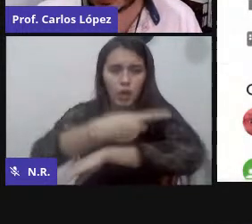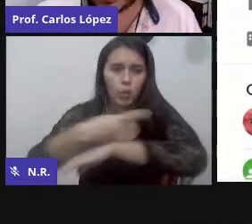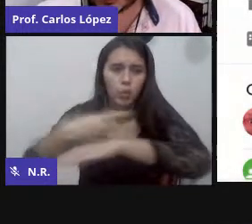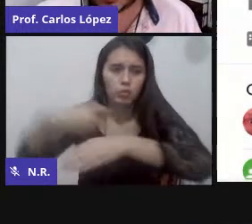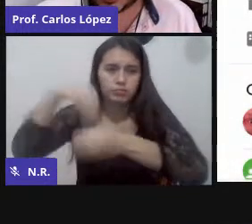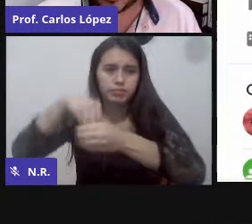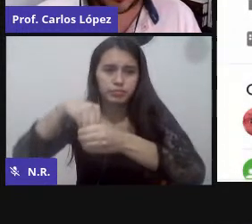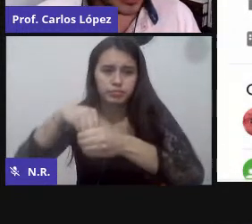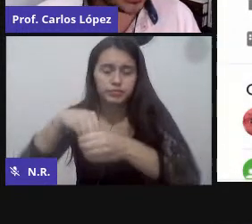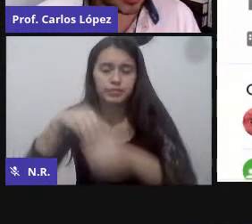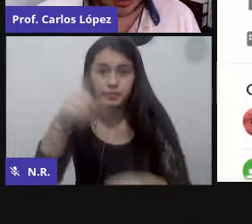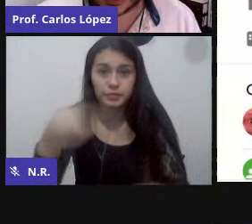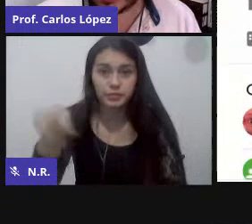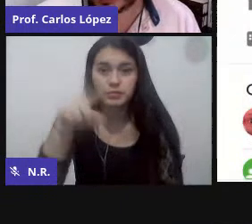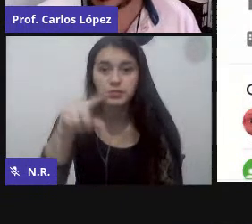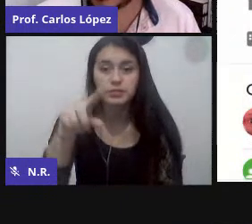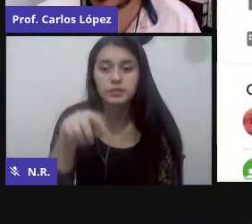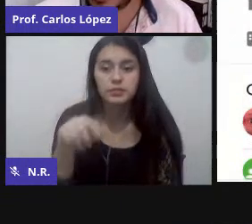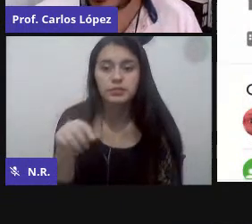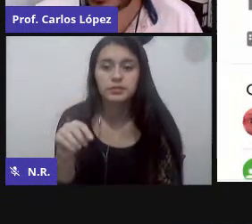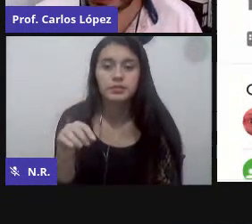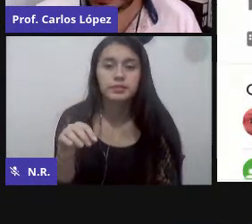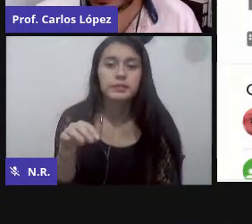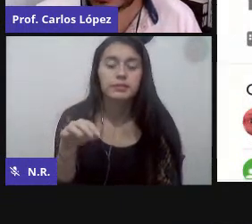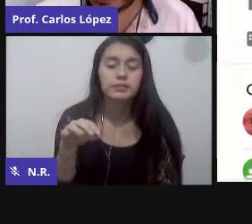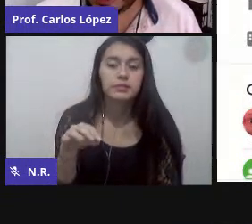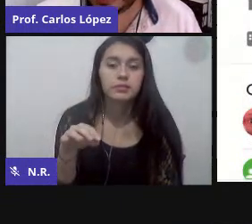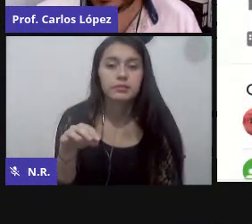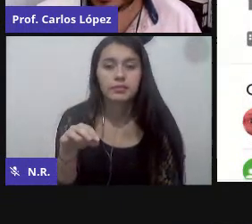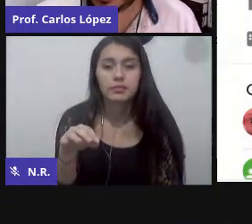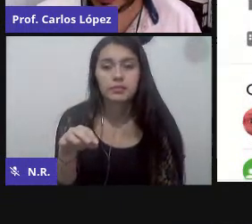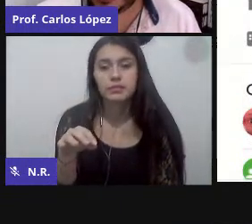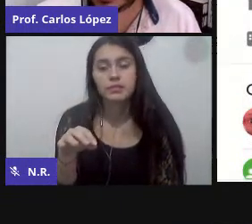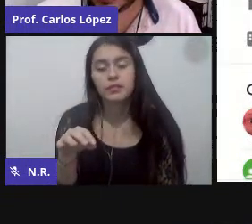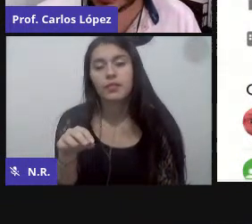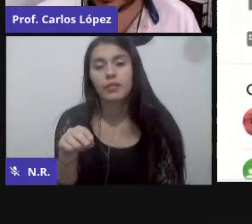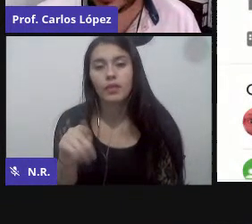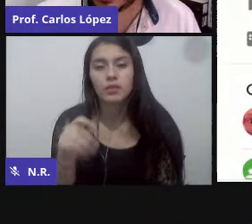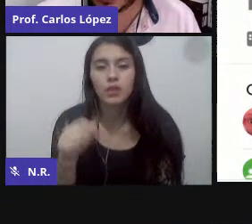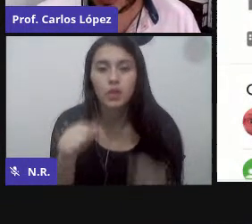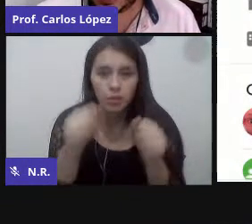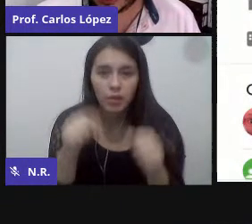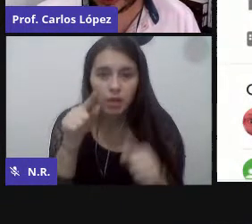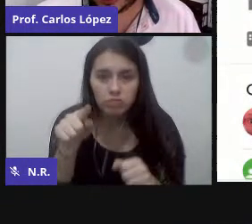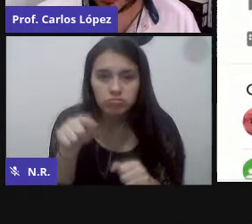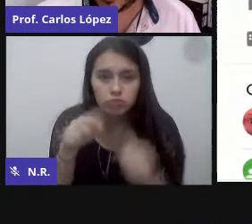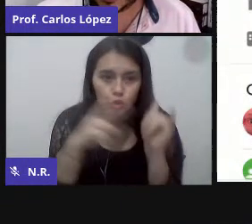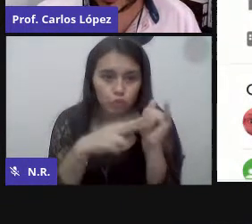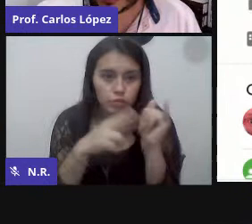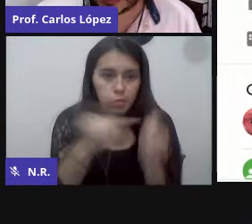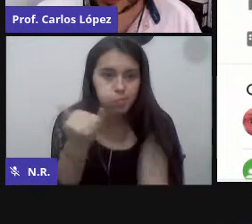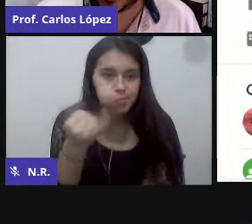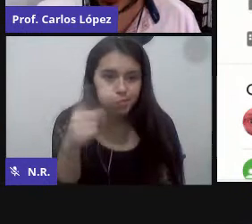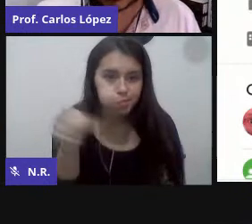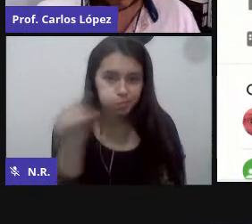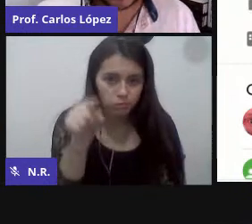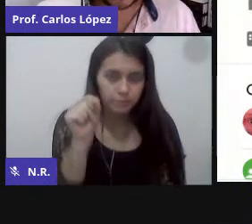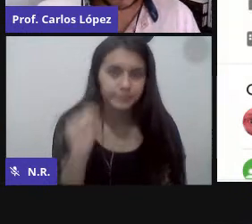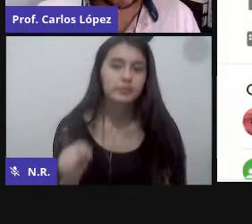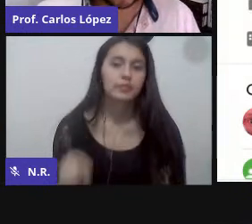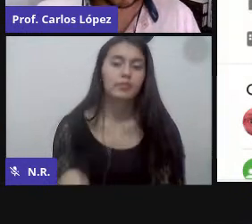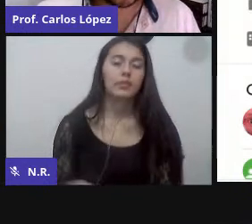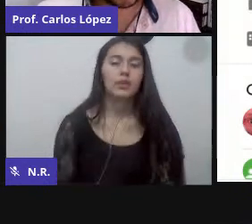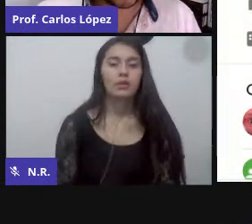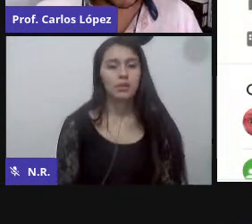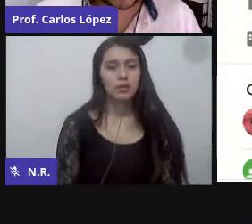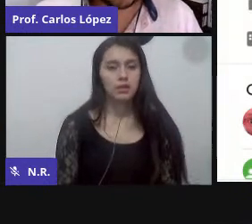y hacer un recorrido por la suite también de Microsoft. Entonces, aquí está la posibilidad de meterse de una vez a YouTube. ¿Sí? Este es mi canal